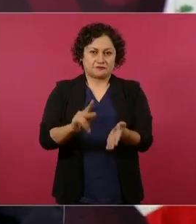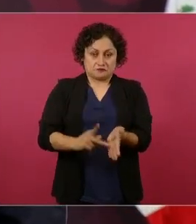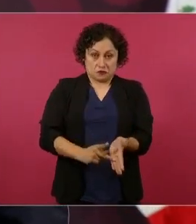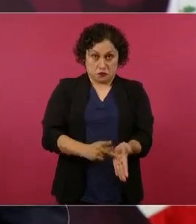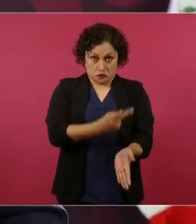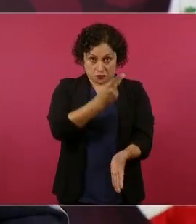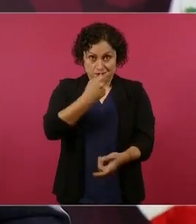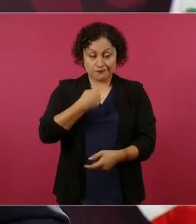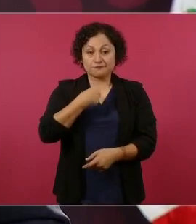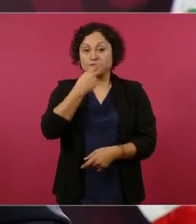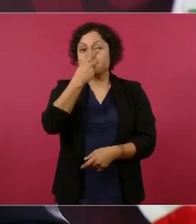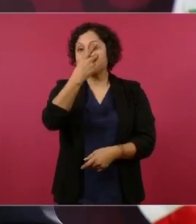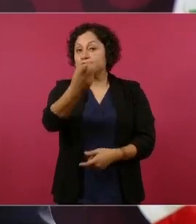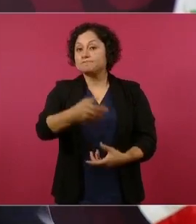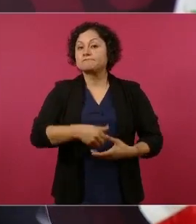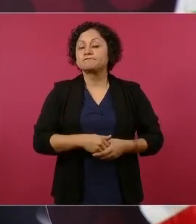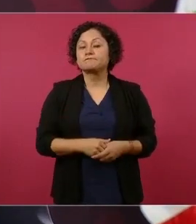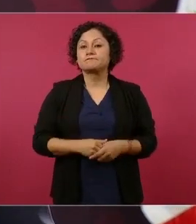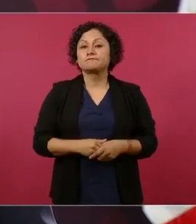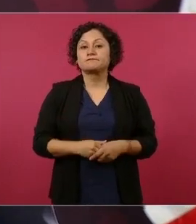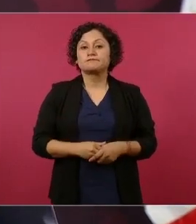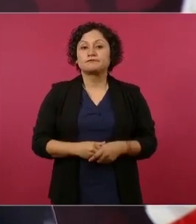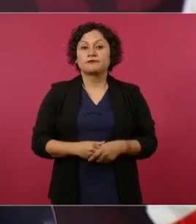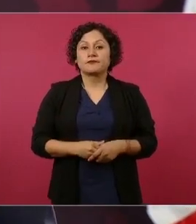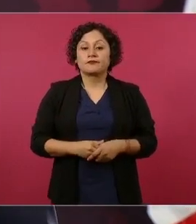comentar. Cuando